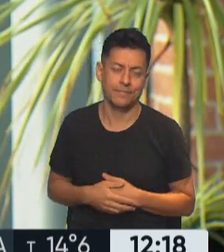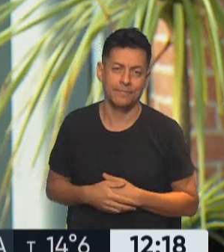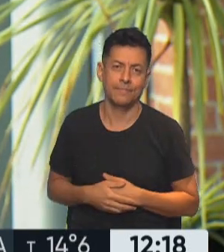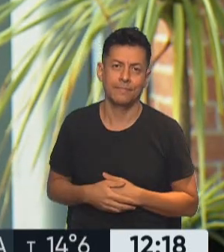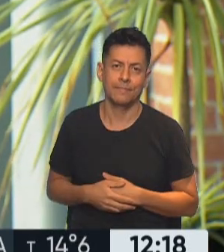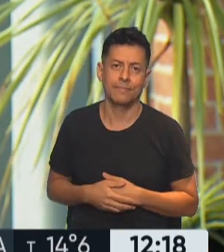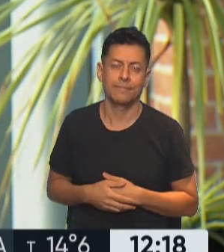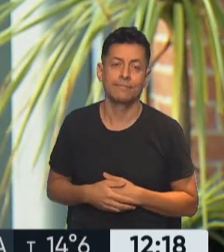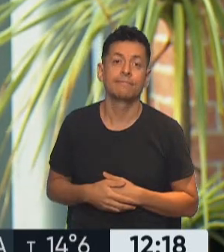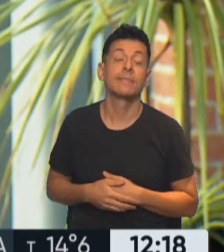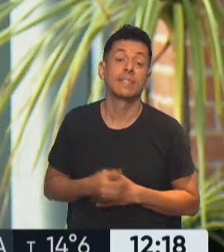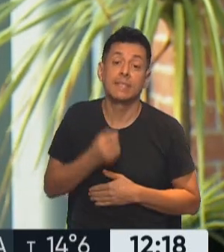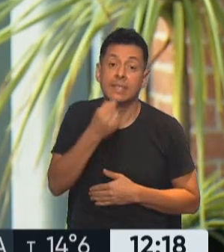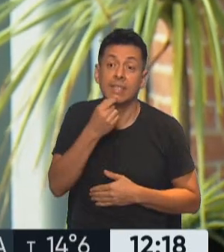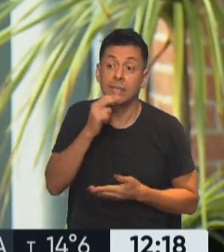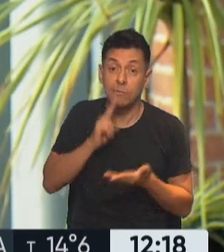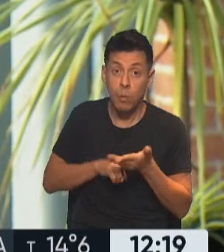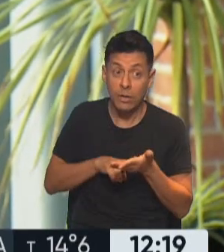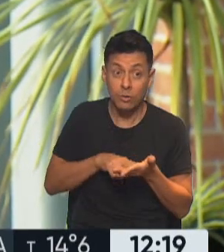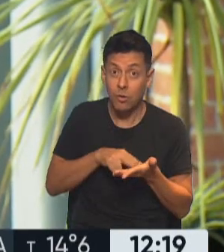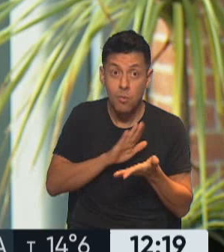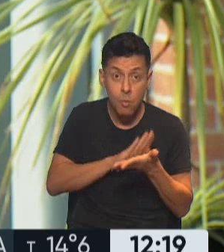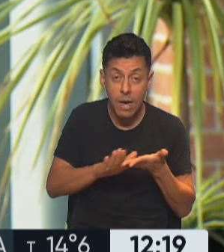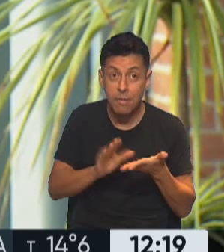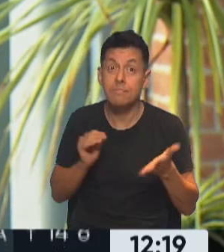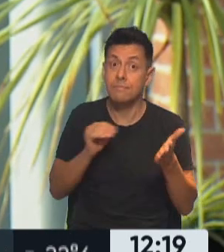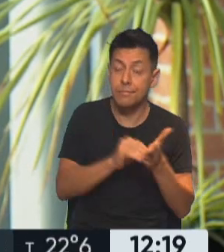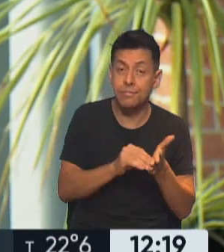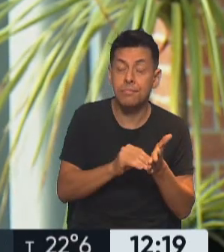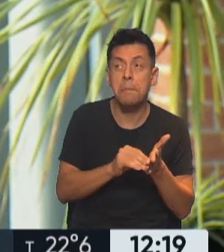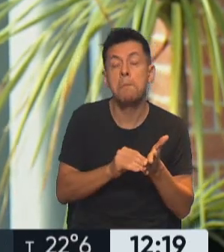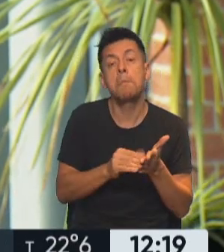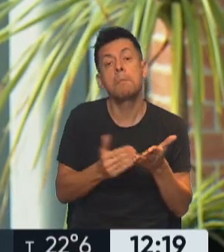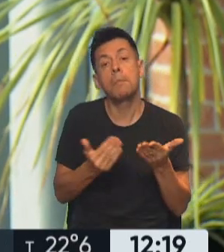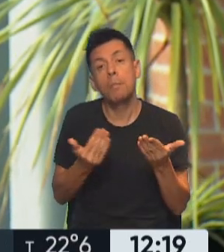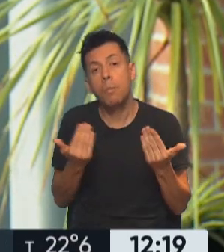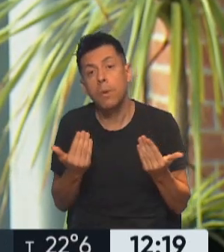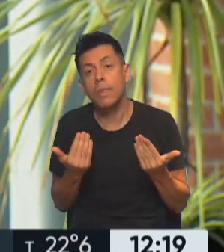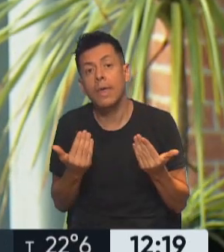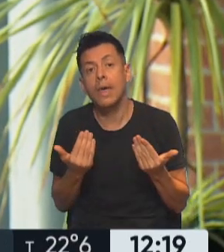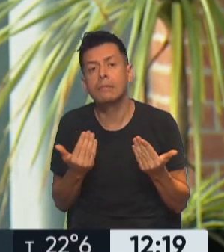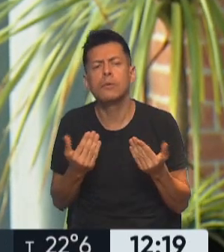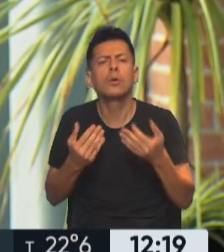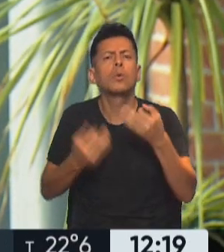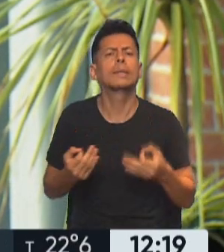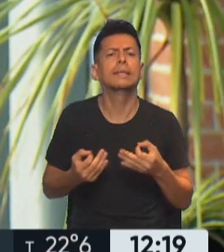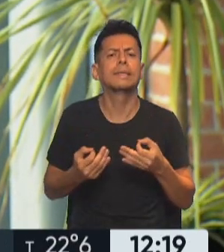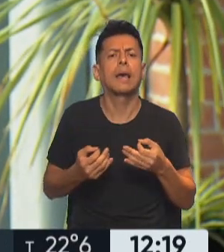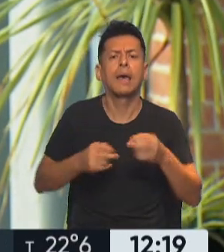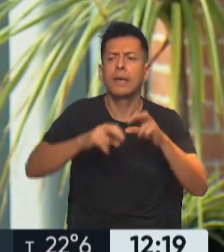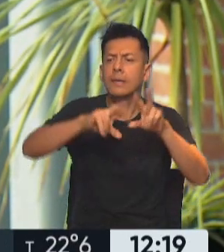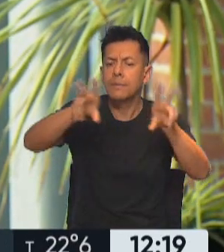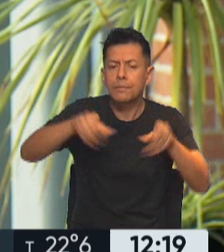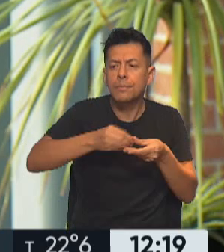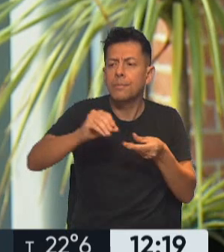Entonces, si a través de ese impuesto logramos, por un lado, hacer un poco de justicia tributaria, si querés, ¿no?